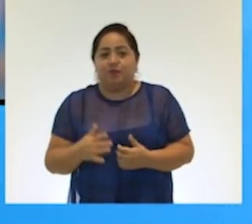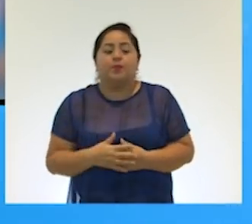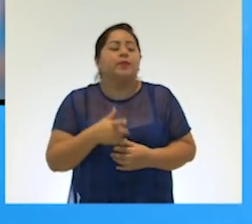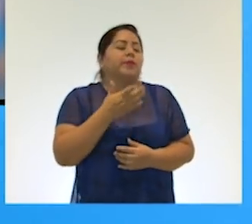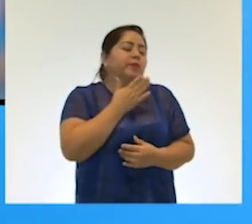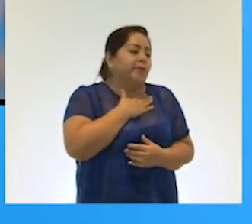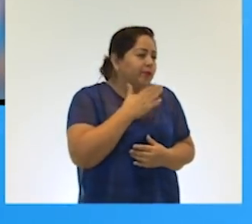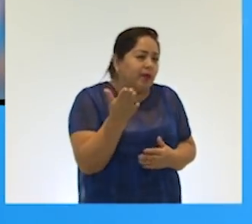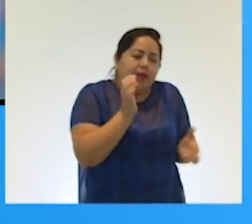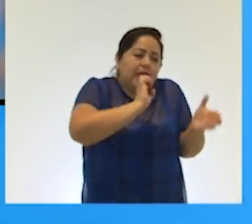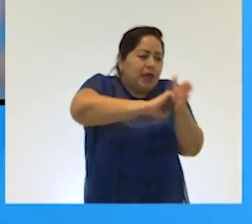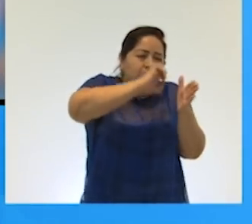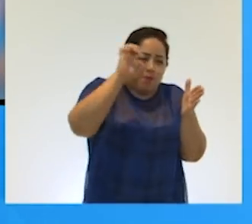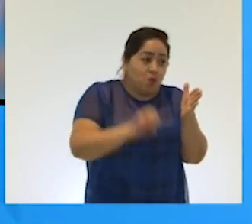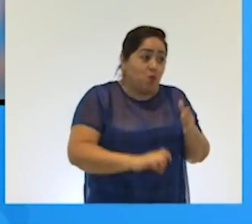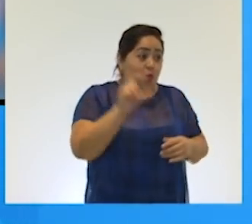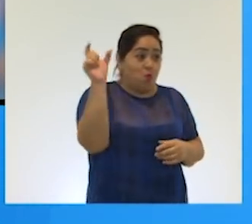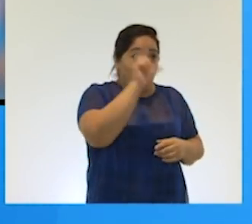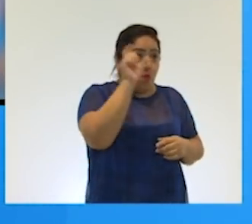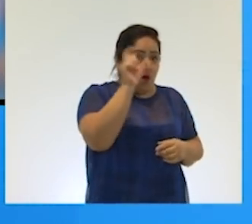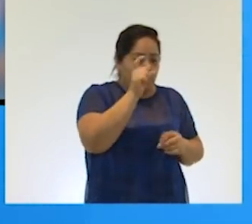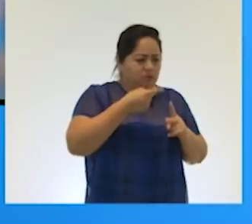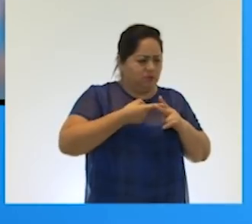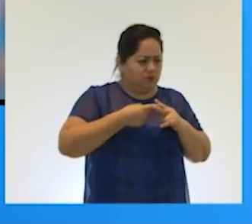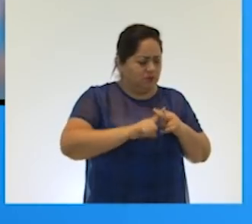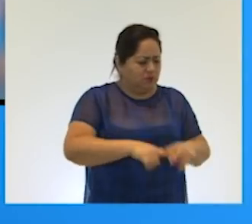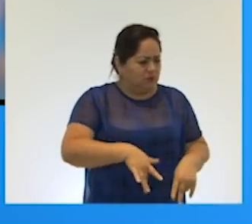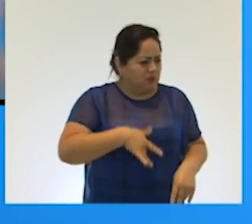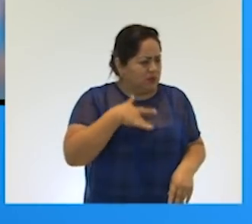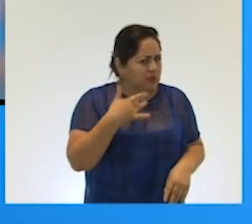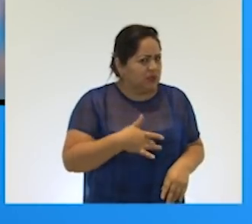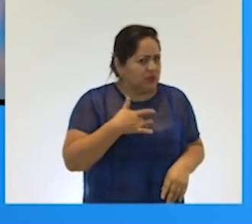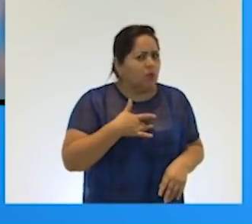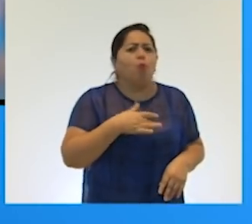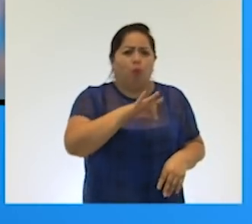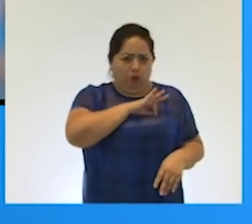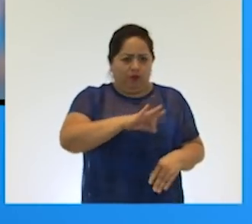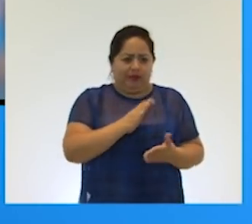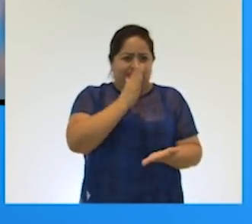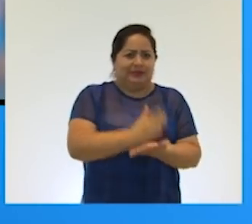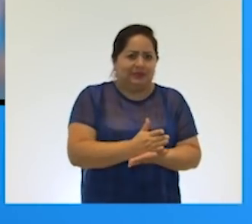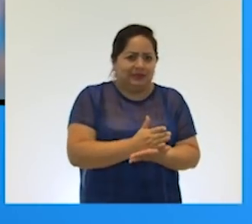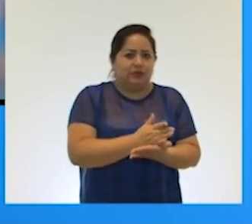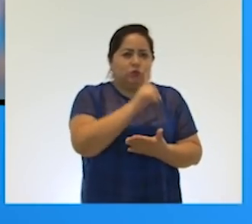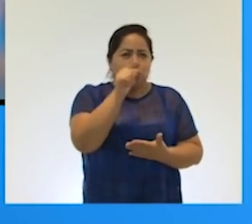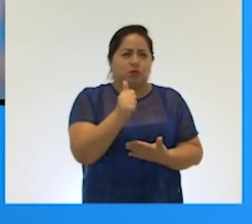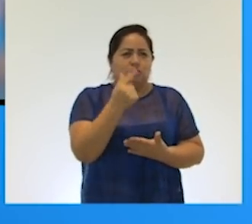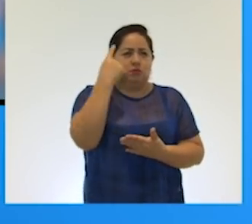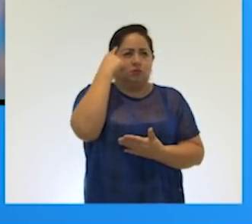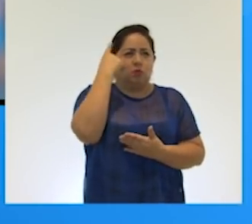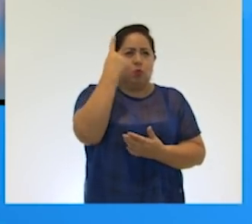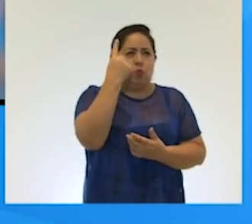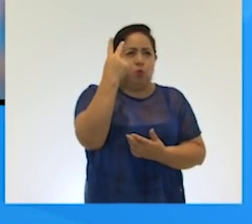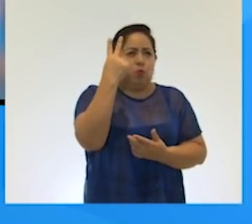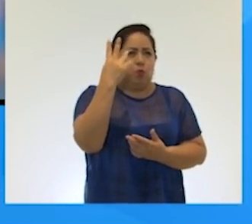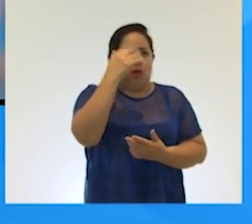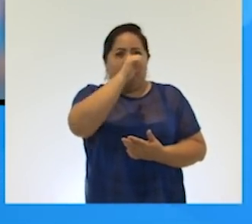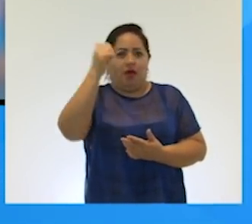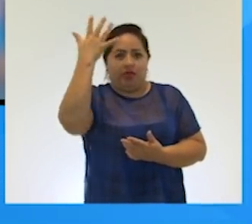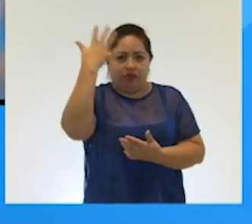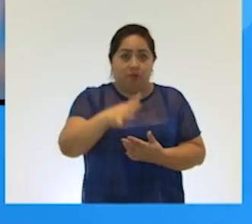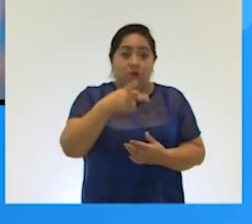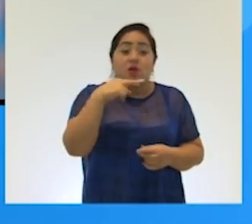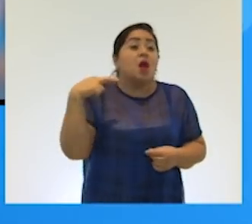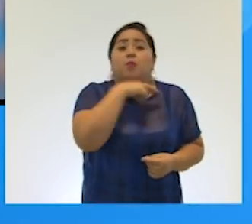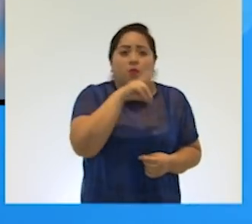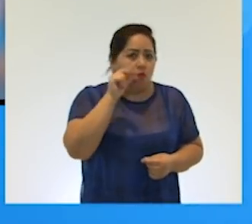Bueno, por ejemplo, cuando comenzamos a sentirnos afectados, podemos detenernos y contar hasta 10. Pero no rápido y